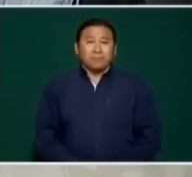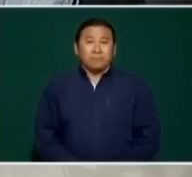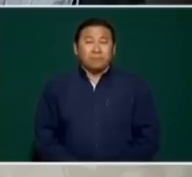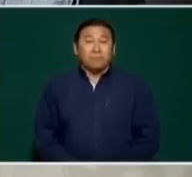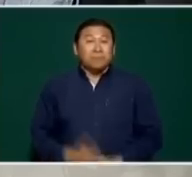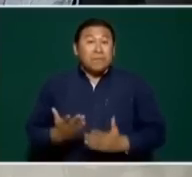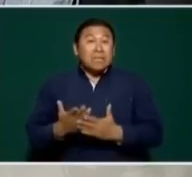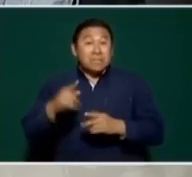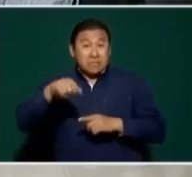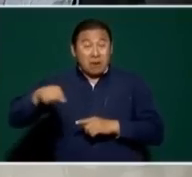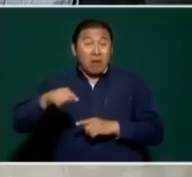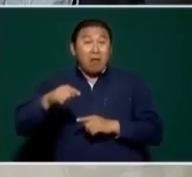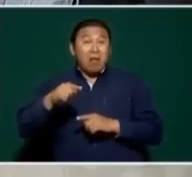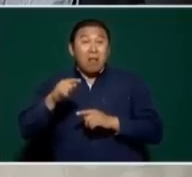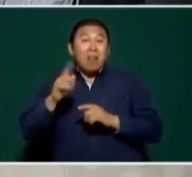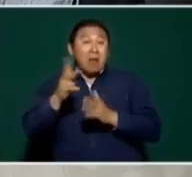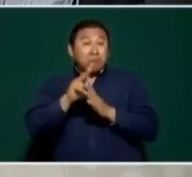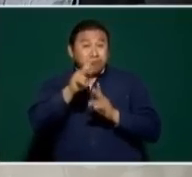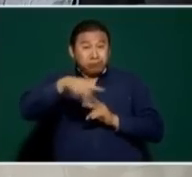La prensa